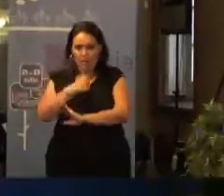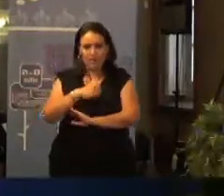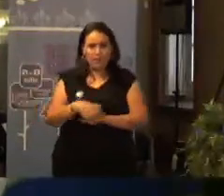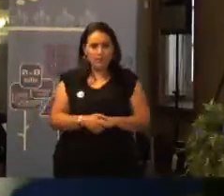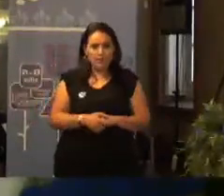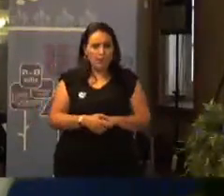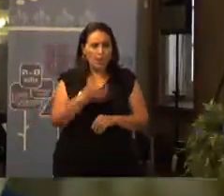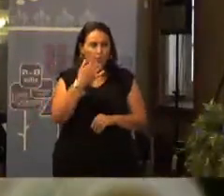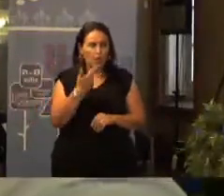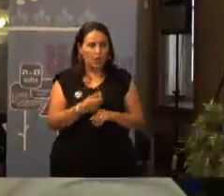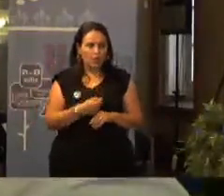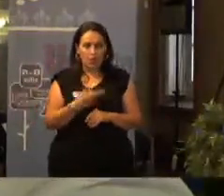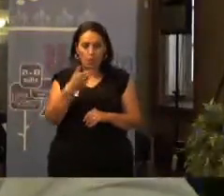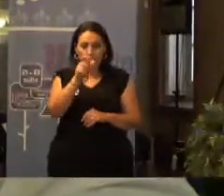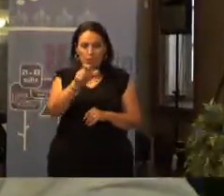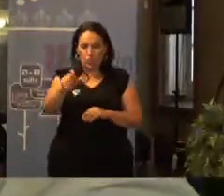o Rogelio, que aínda tal,